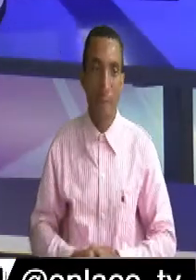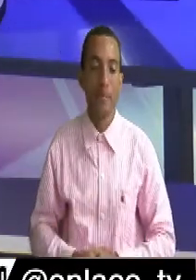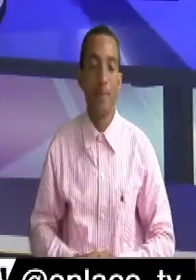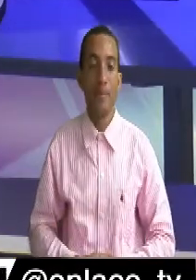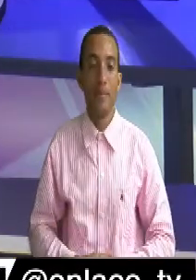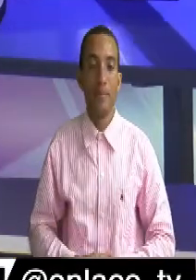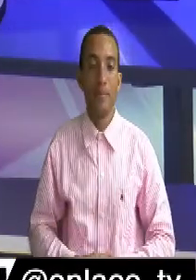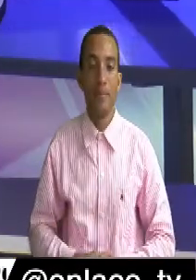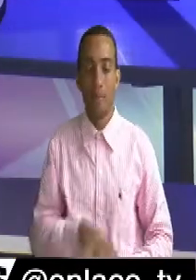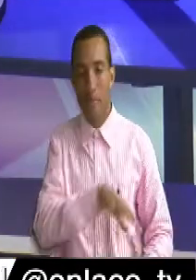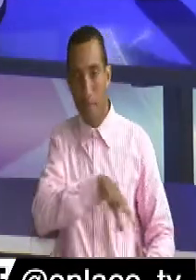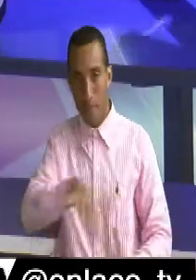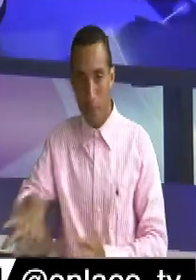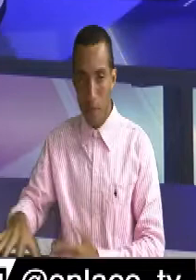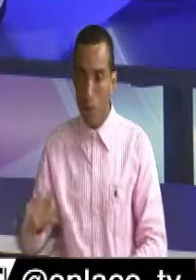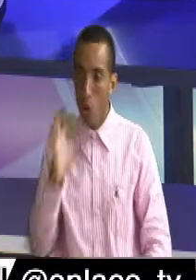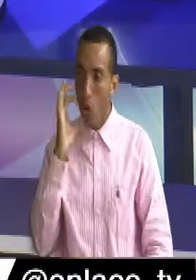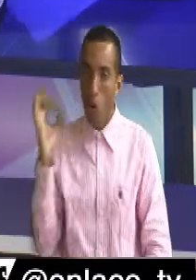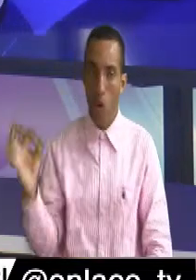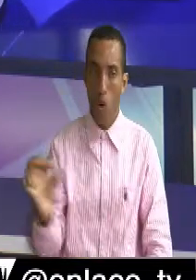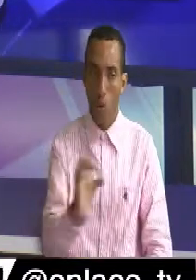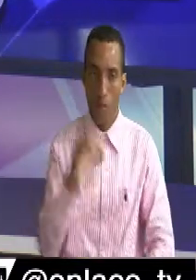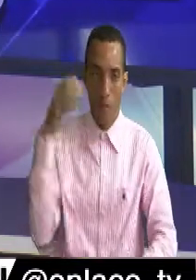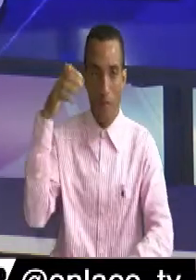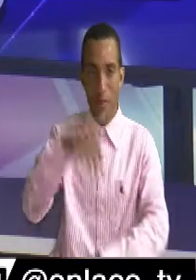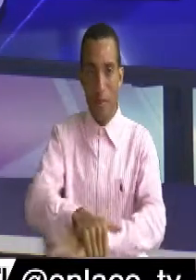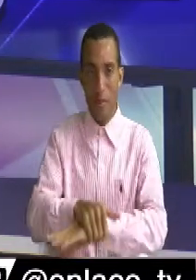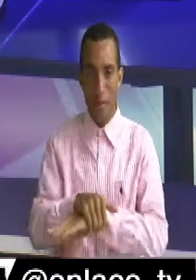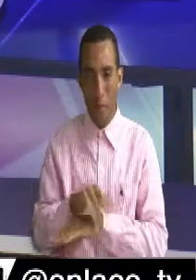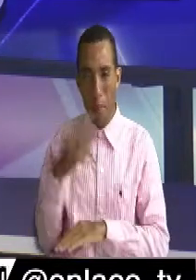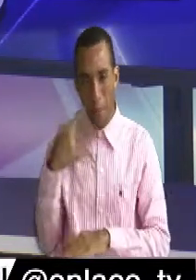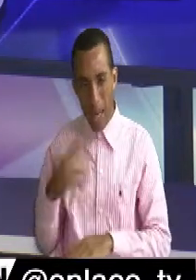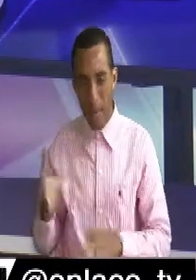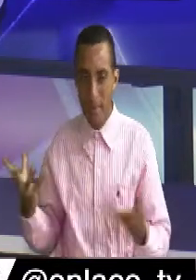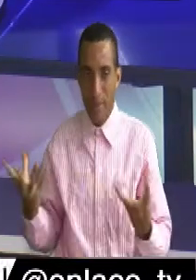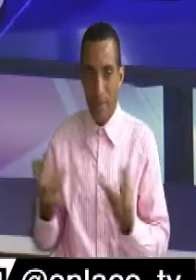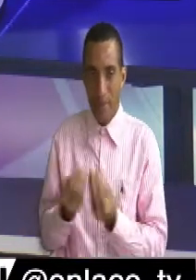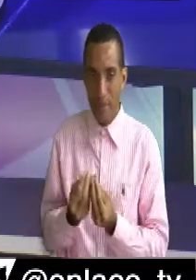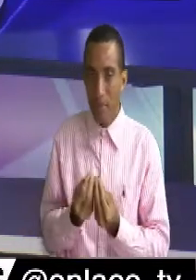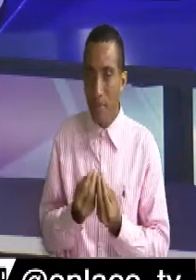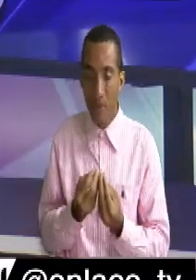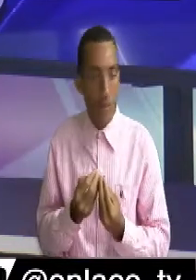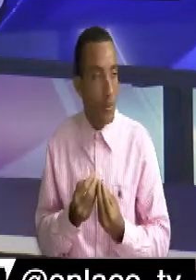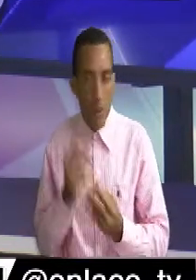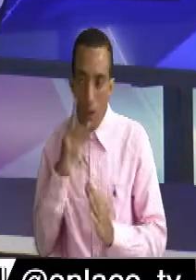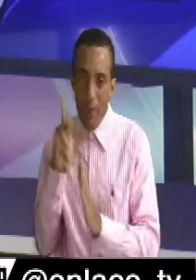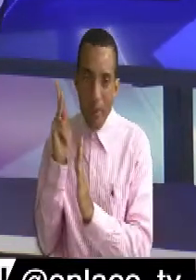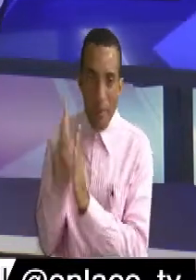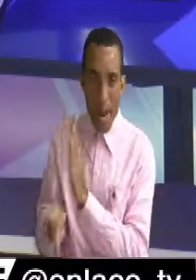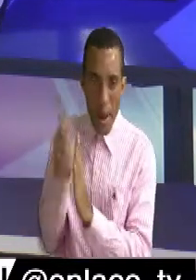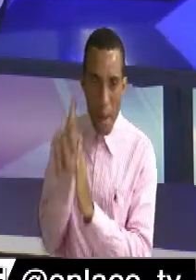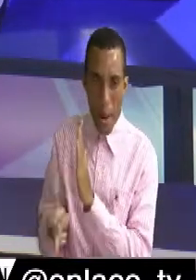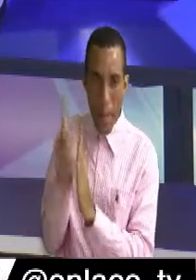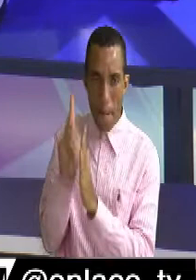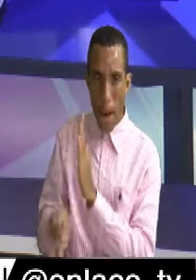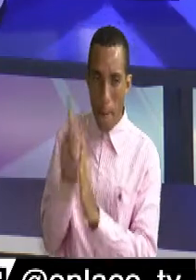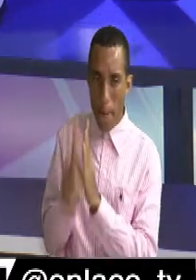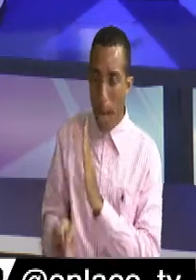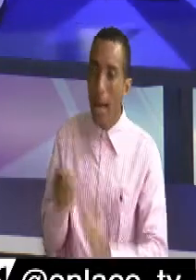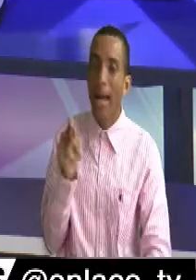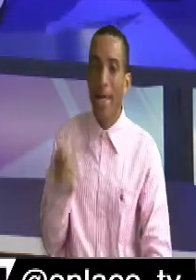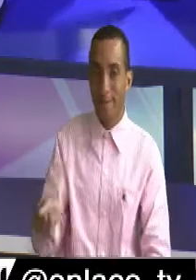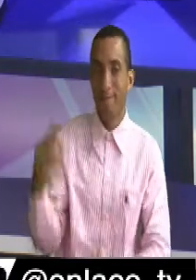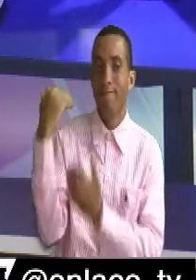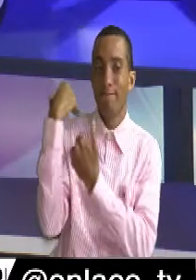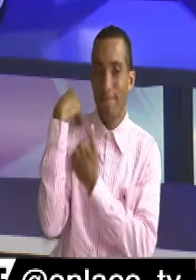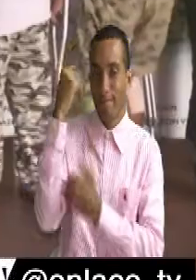fueron detenidos varios hombres que integrarían al parecer una organización dedicada al sicariato. Están involucrados en homicidios registrados en nuestra